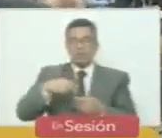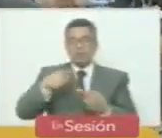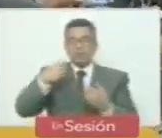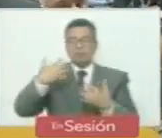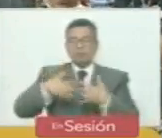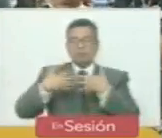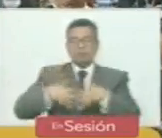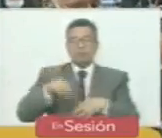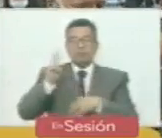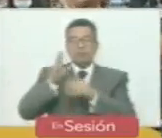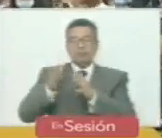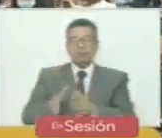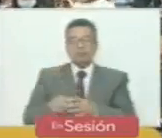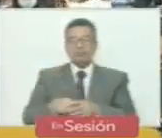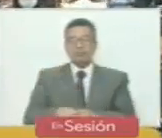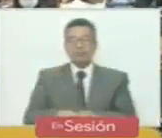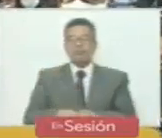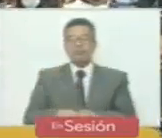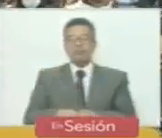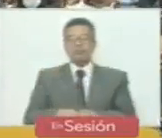empresarios venezolanos.